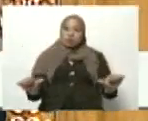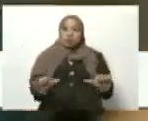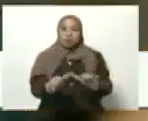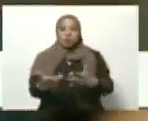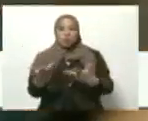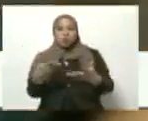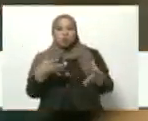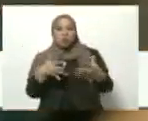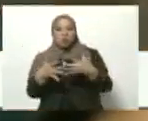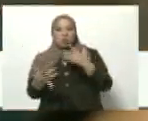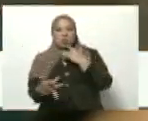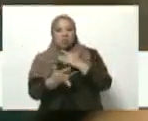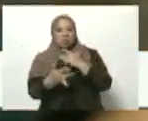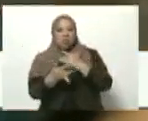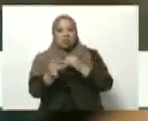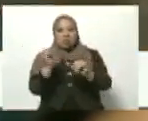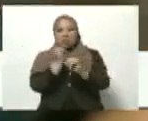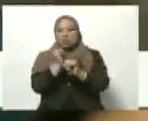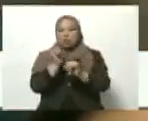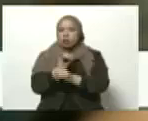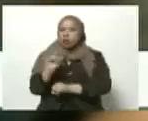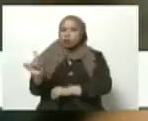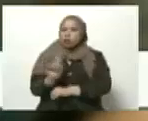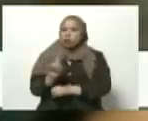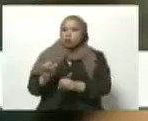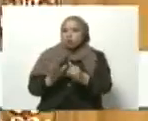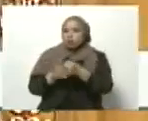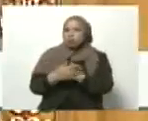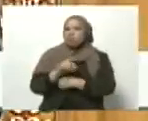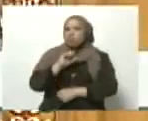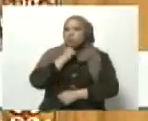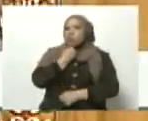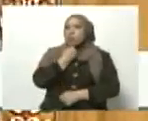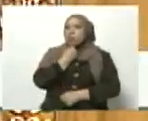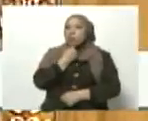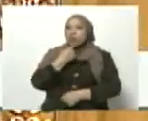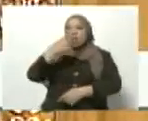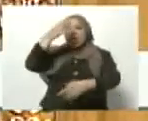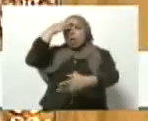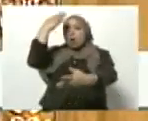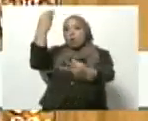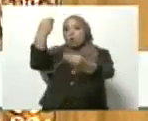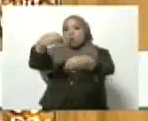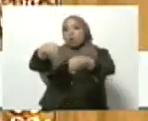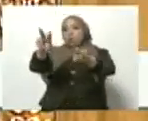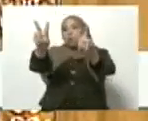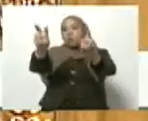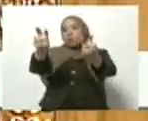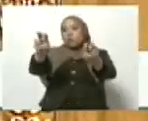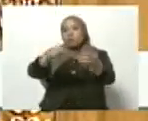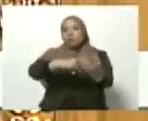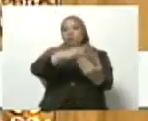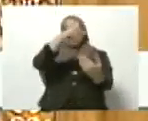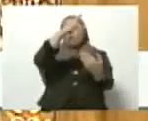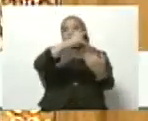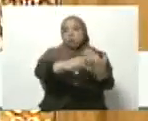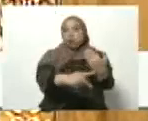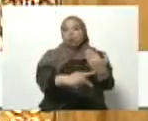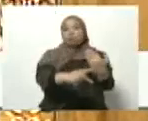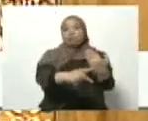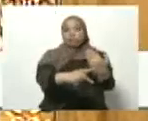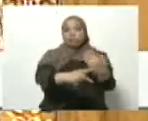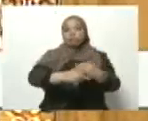clandestinos, no abiertamente, eso no se debe hacer. Y ahí todos se pusieron de acuerdo en idear un nuevo plan. Y el plan es el